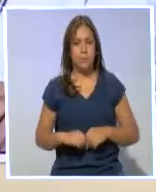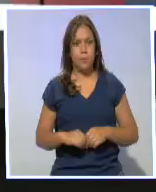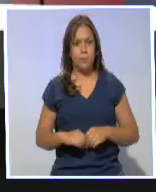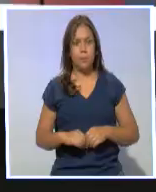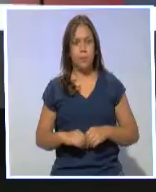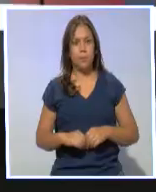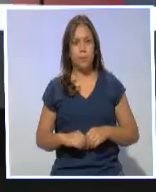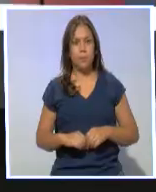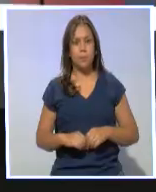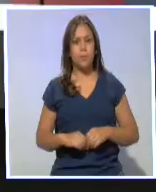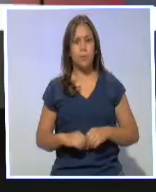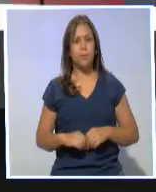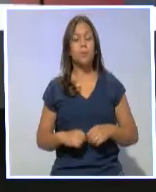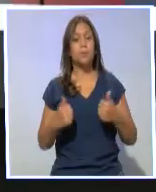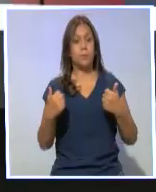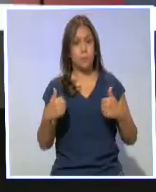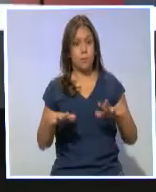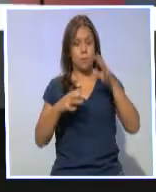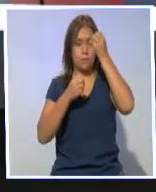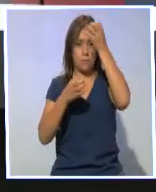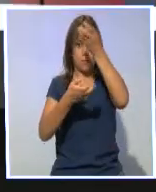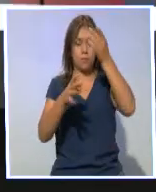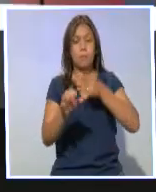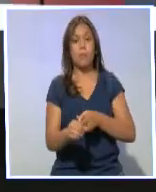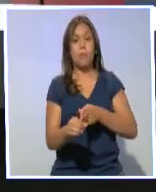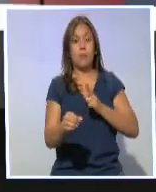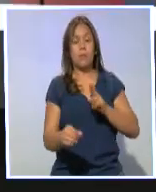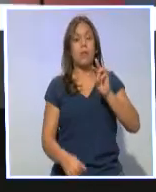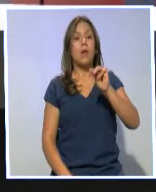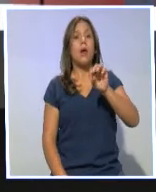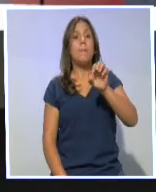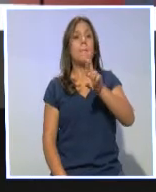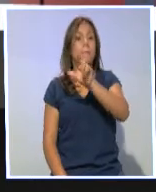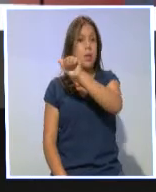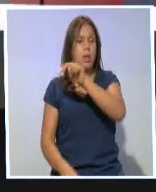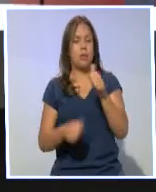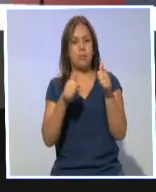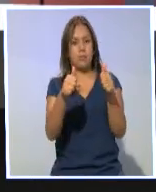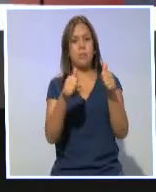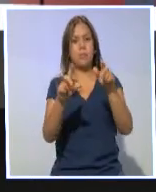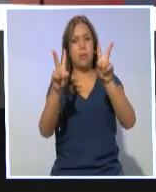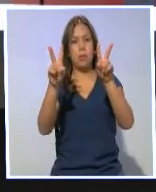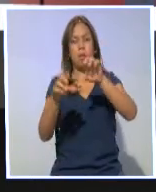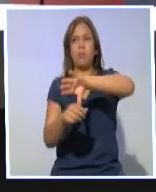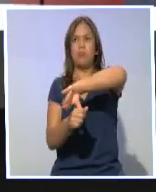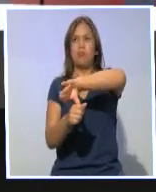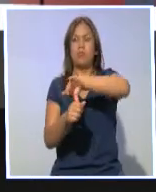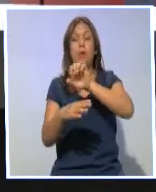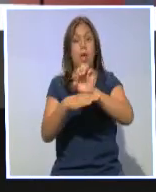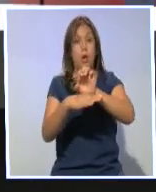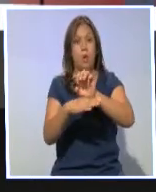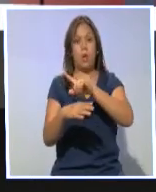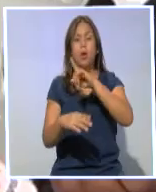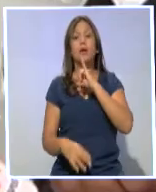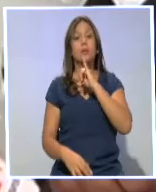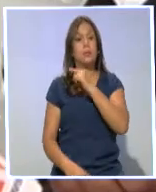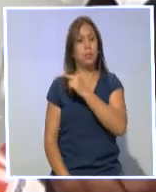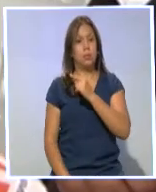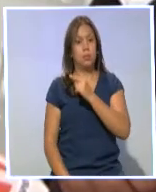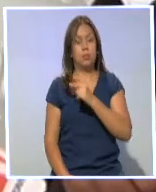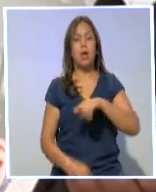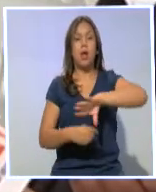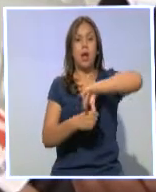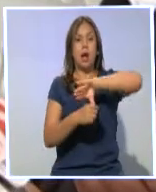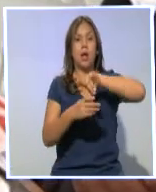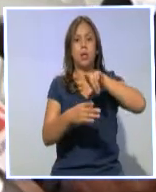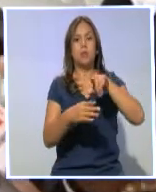Noticias. Tras conocerse la renuncia de Alexis Mera a la candidatura como embajador de Ecuador en Estados Unidos, la Cancillería